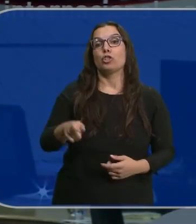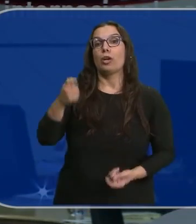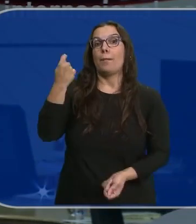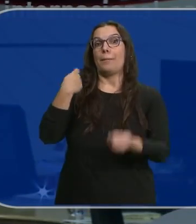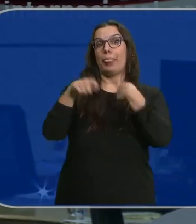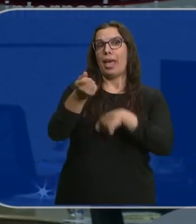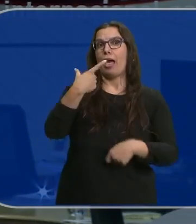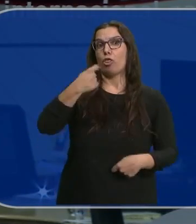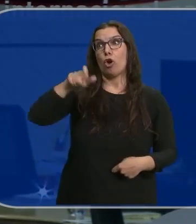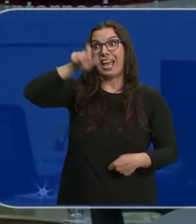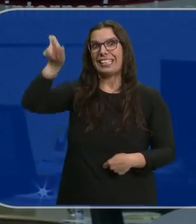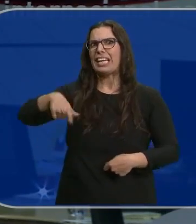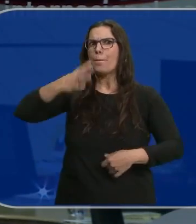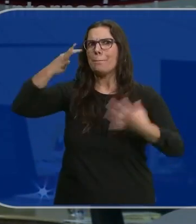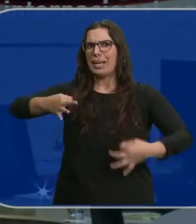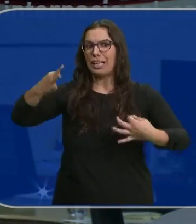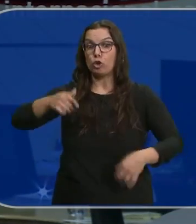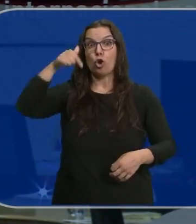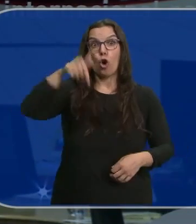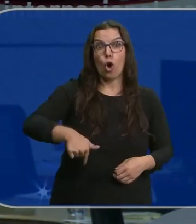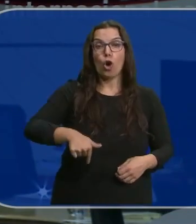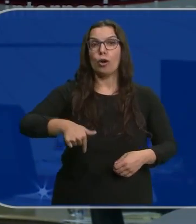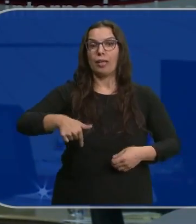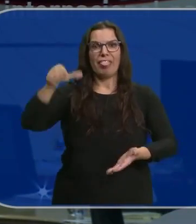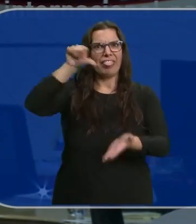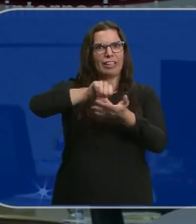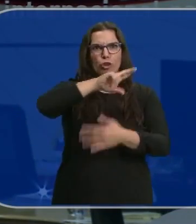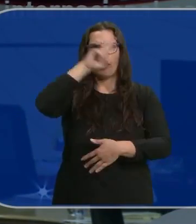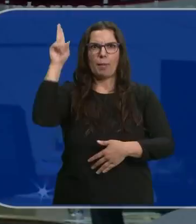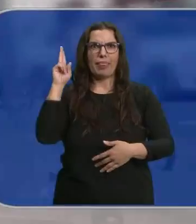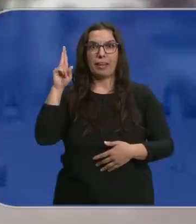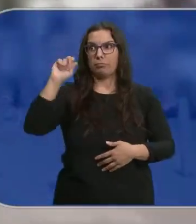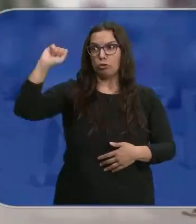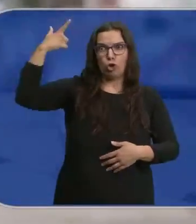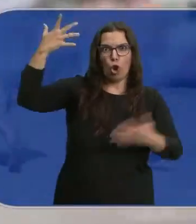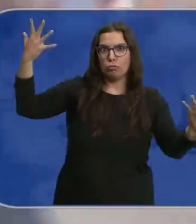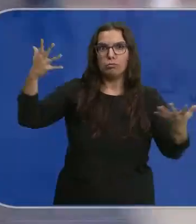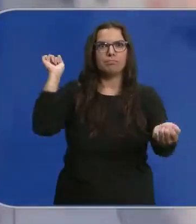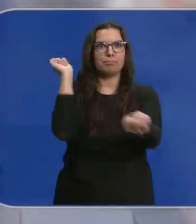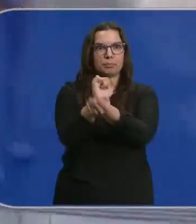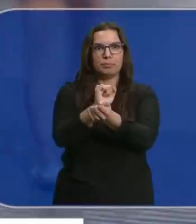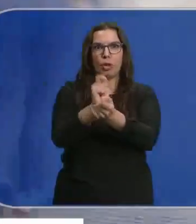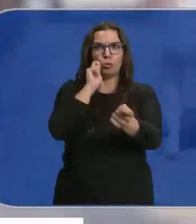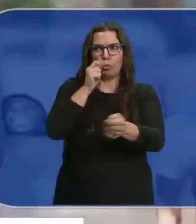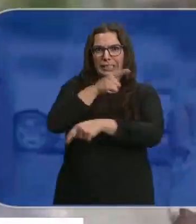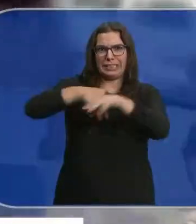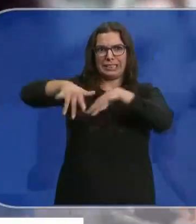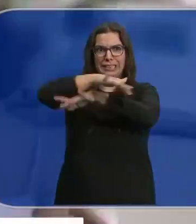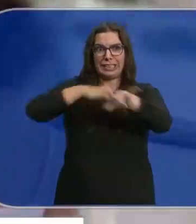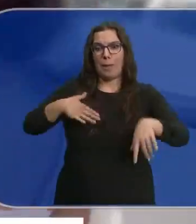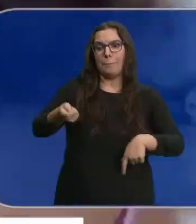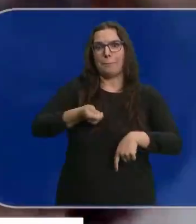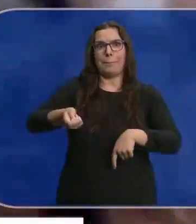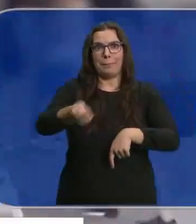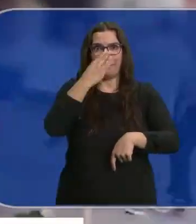narcotraficante italiano ha sido detenido en la Gran Vía madrileña a plena luz del día, entre turistas y mientras paseaba a su